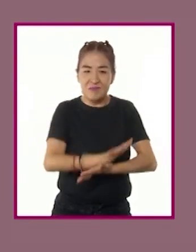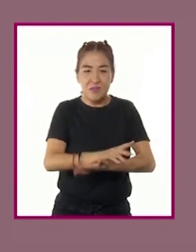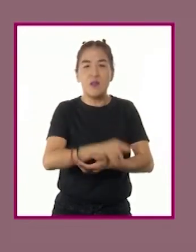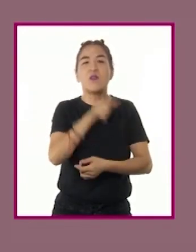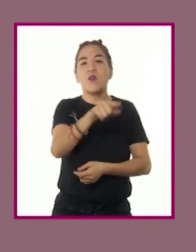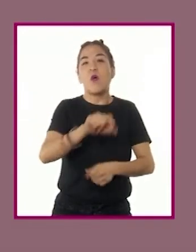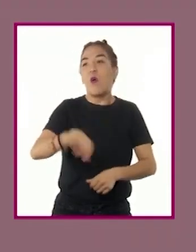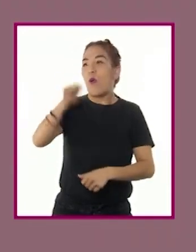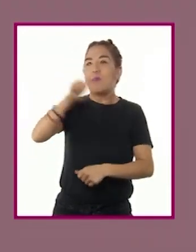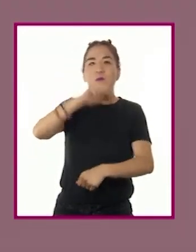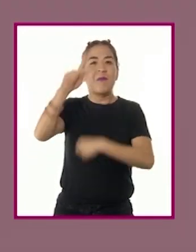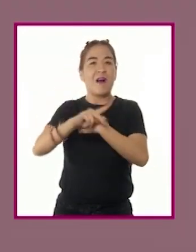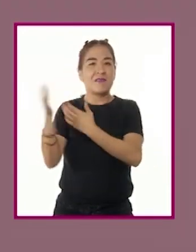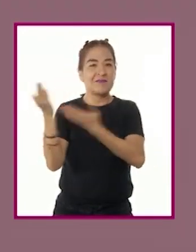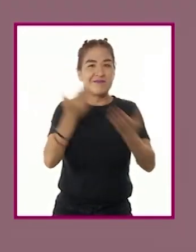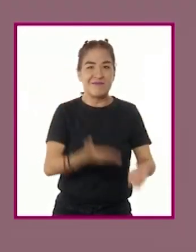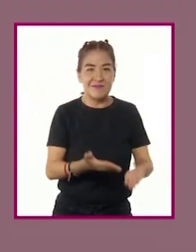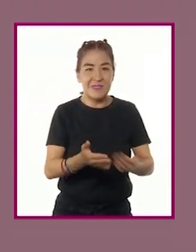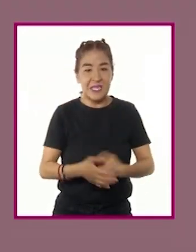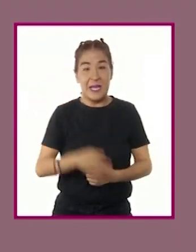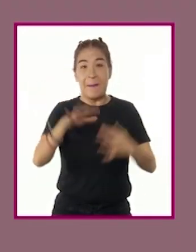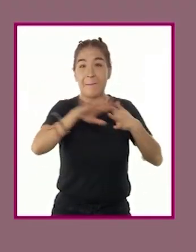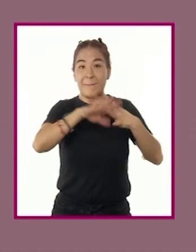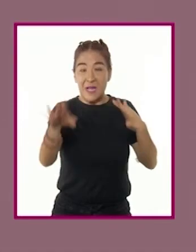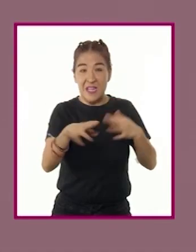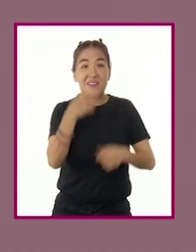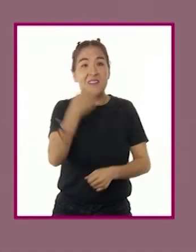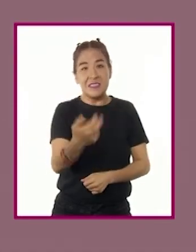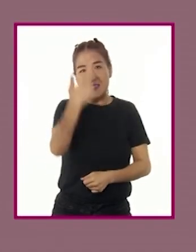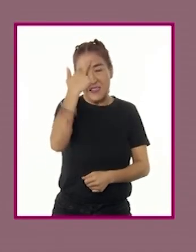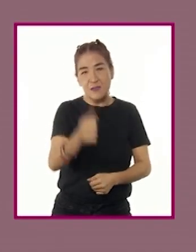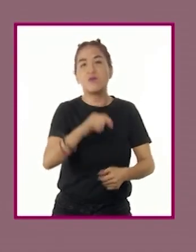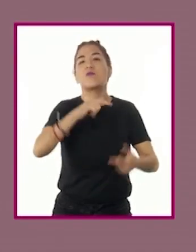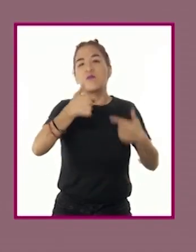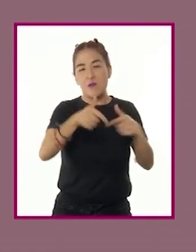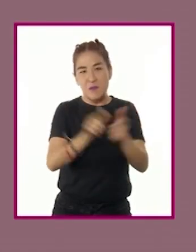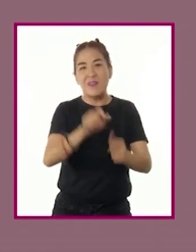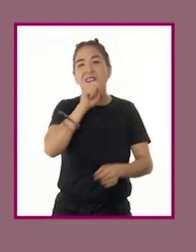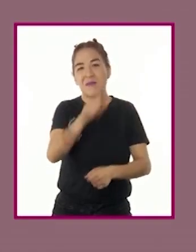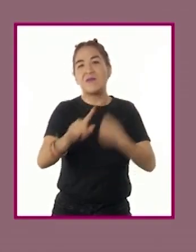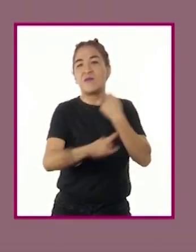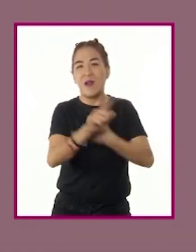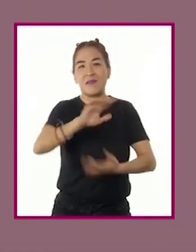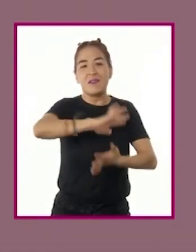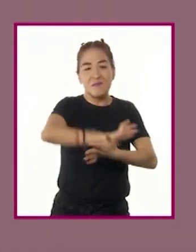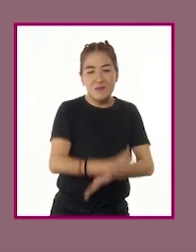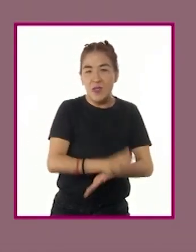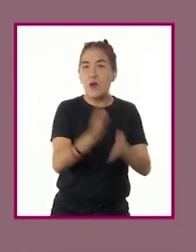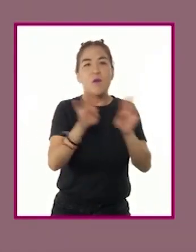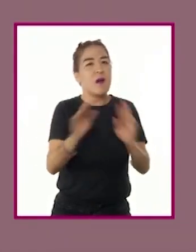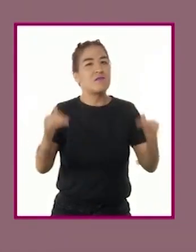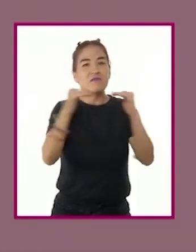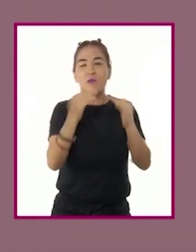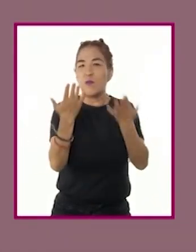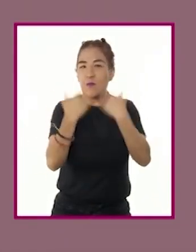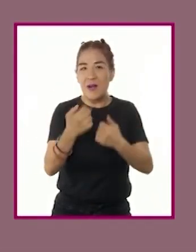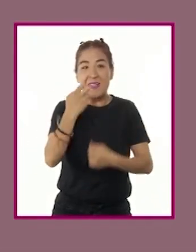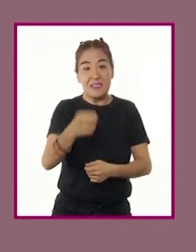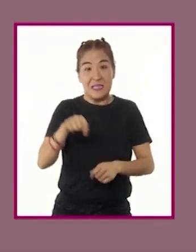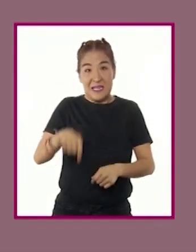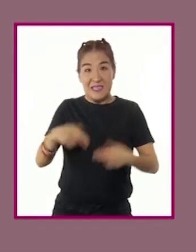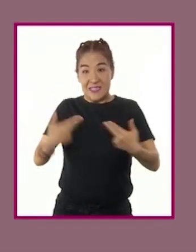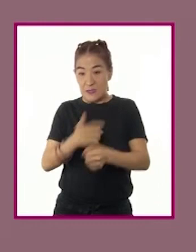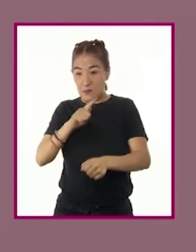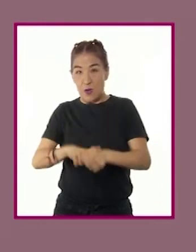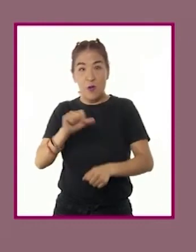ser extranjeros. Los migrantes son un grupo vulnerable por situaciones de desigualdad entre ciudadanos nacionales